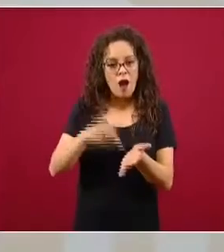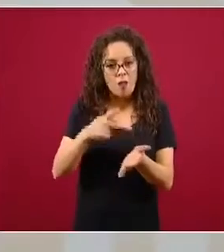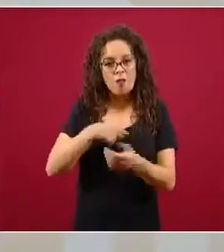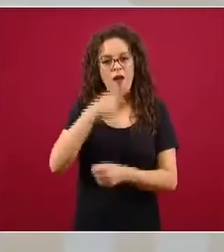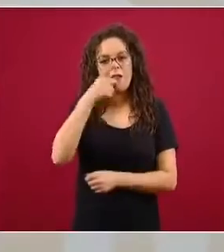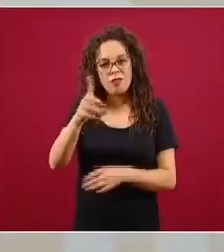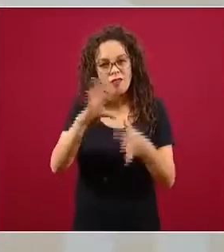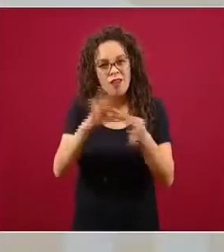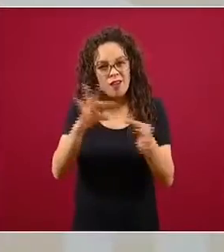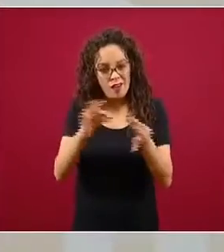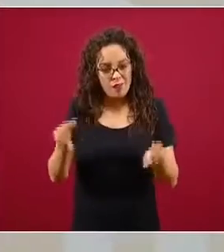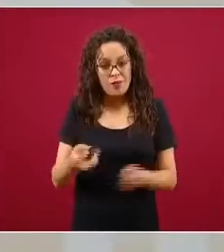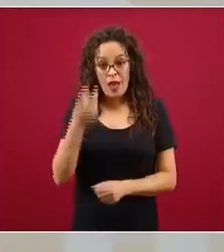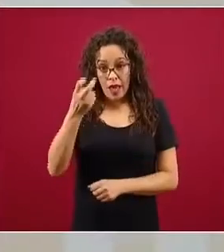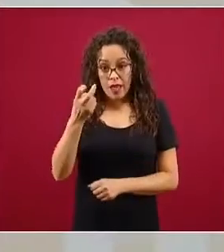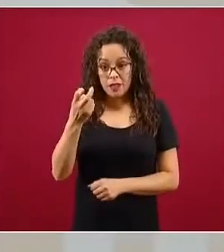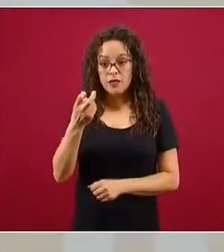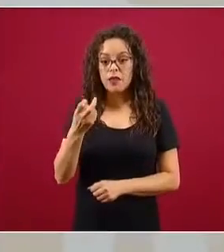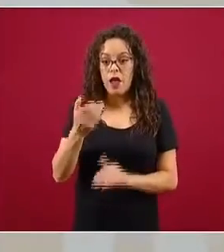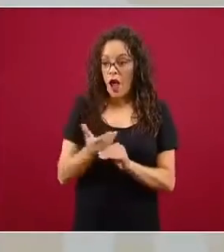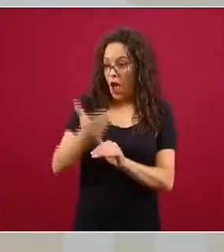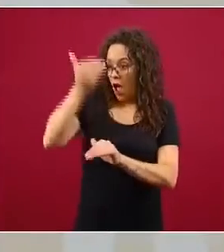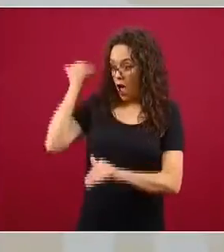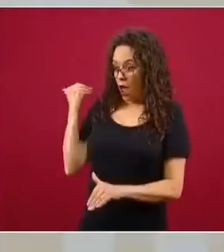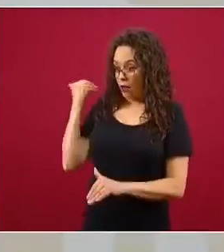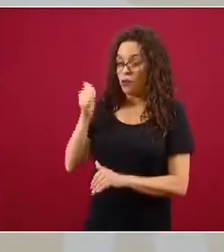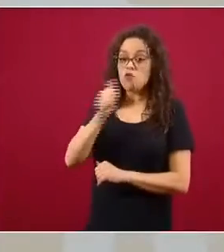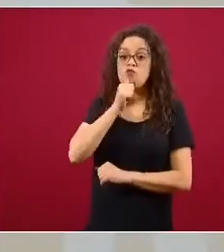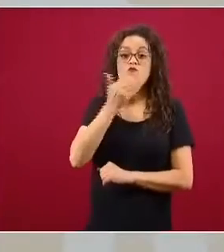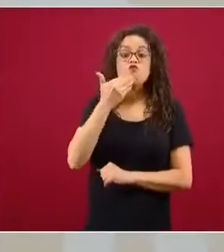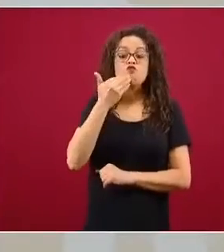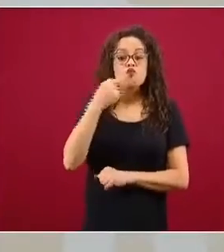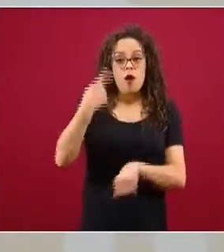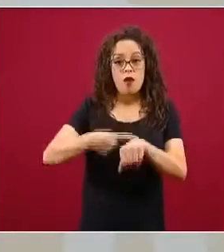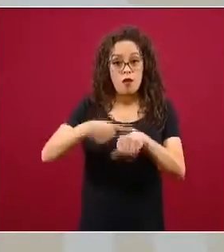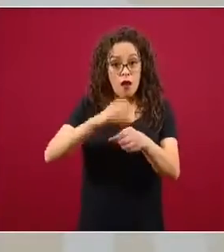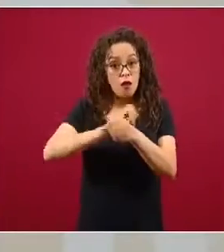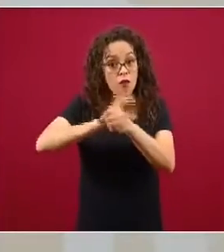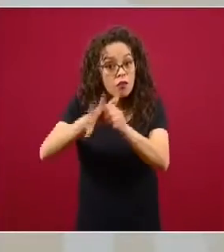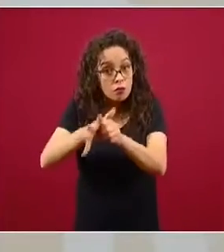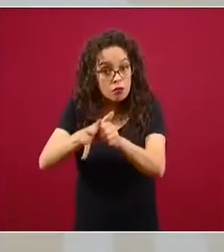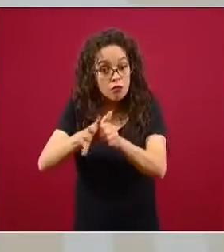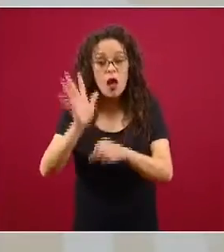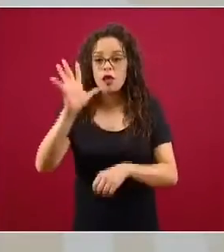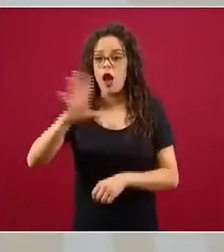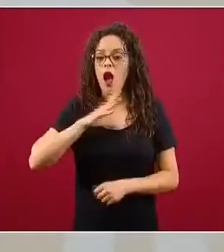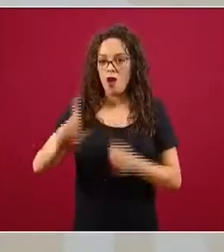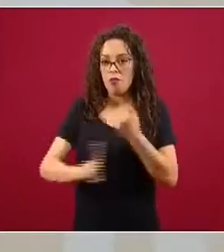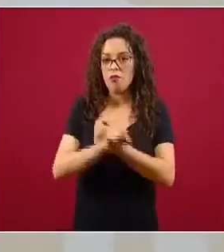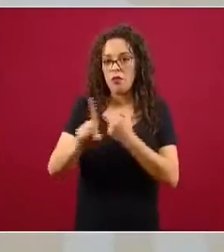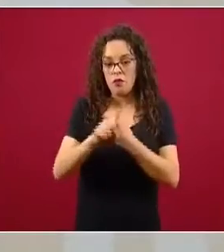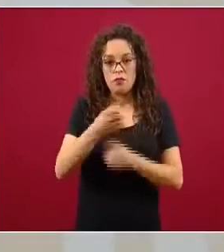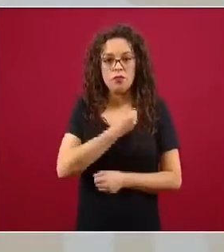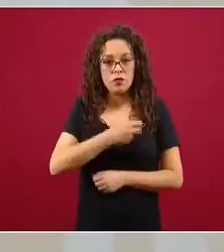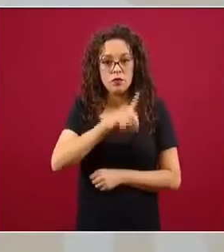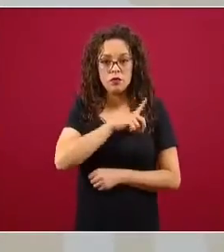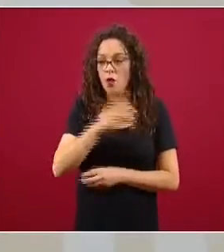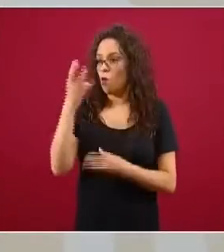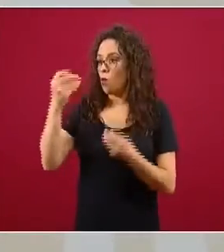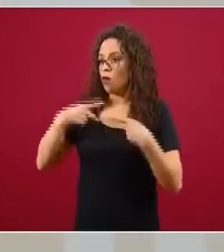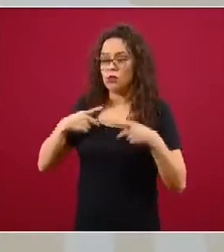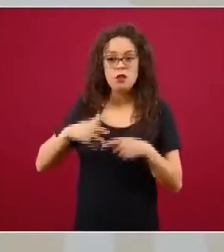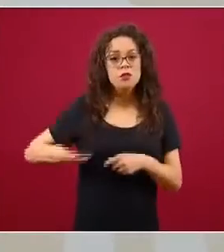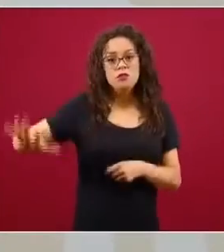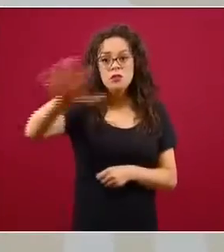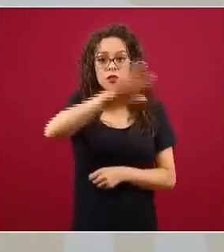suma, esto es antes de COVID, ya un problema de salud pública que ha requerido por varios